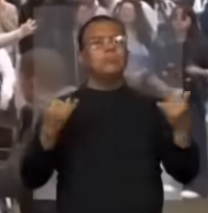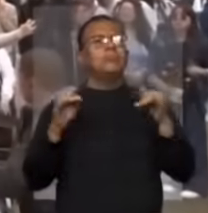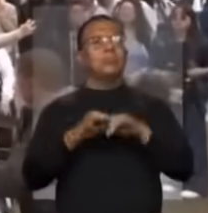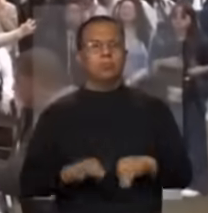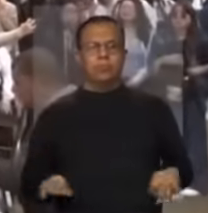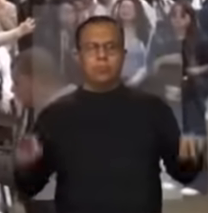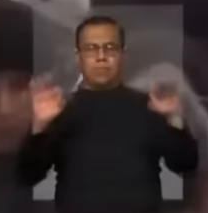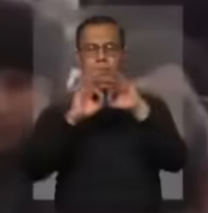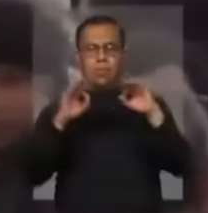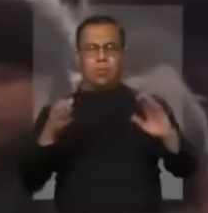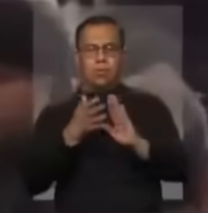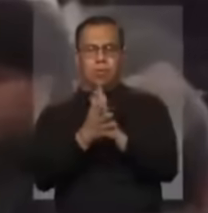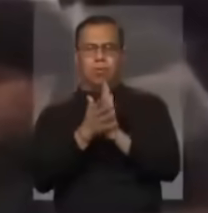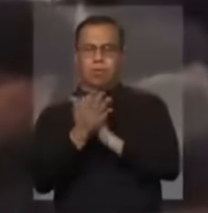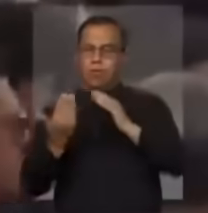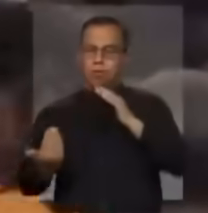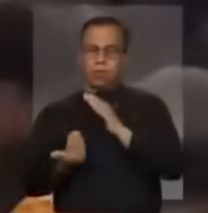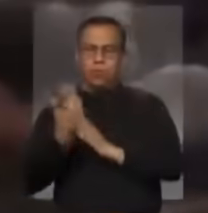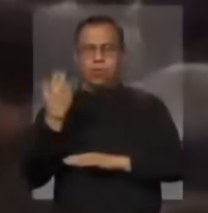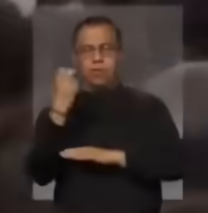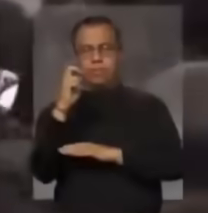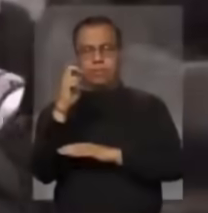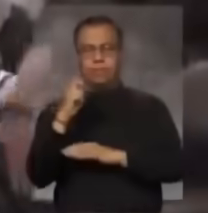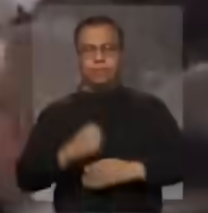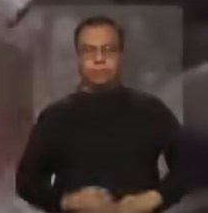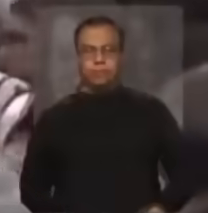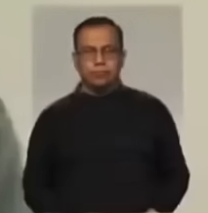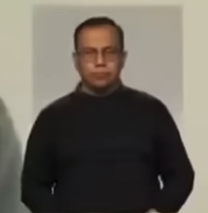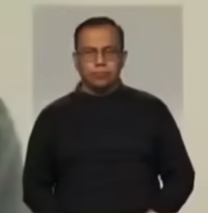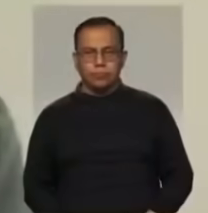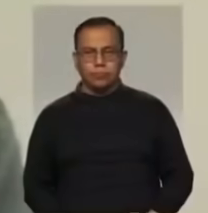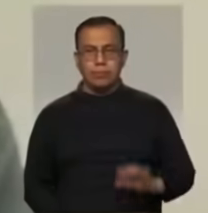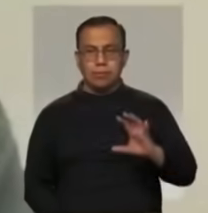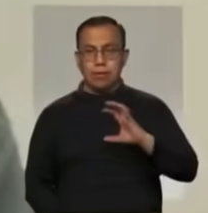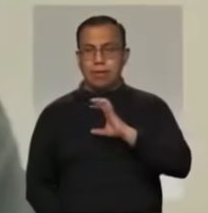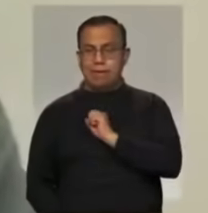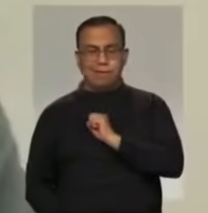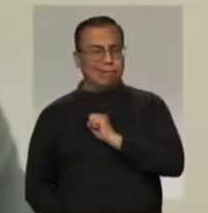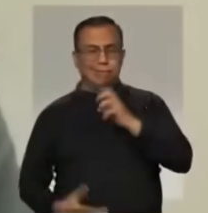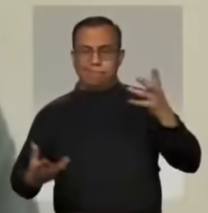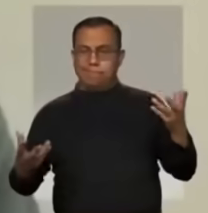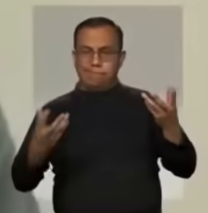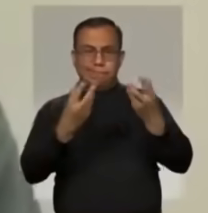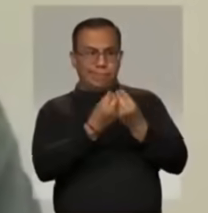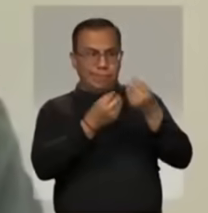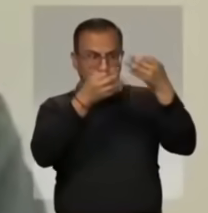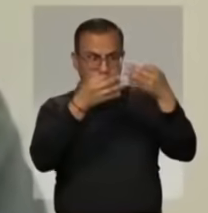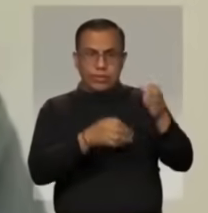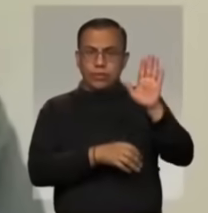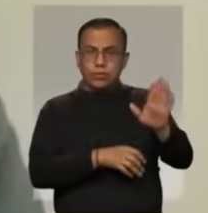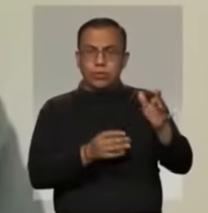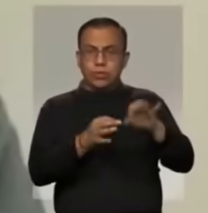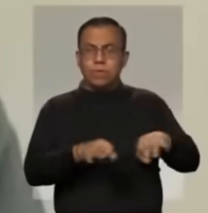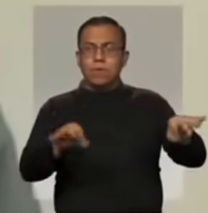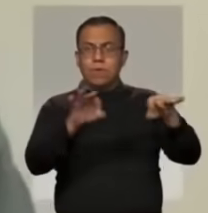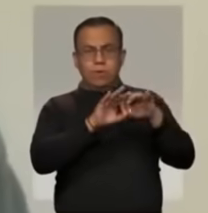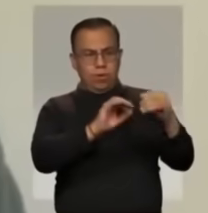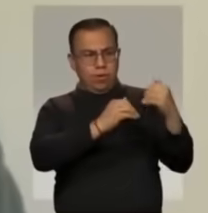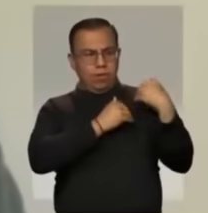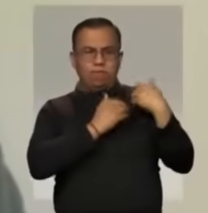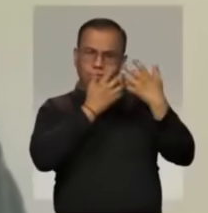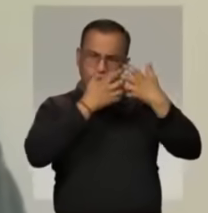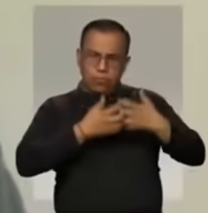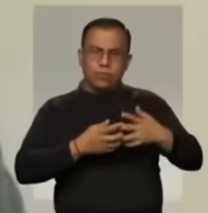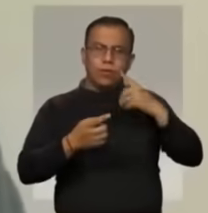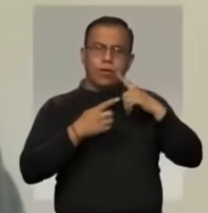la importancia de elegir una nueva fiscal. Lamentamos que la Corte no haya asumido su papel histórico, fundamentalmente la función que le